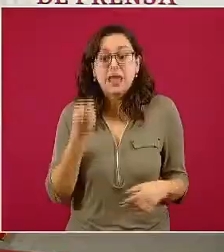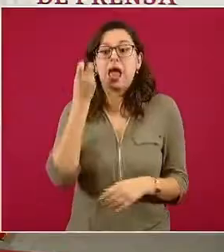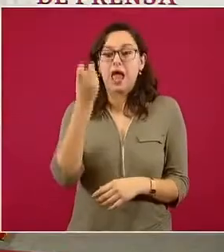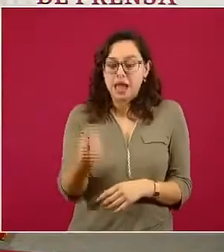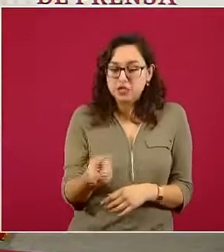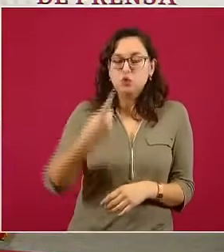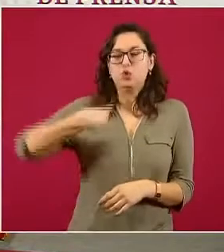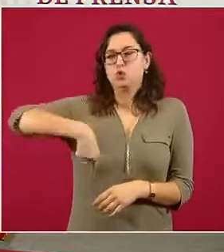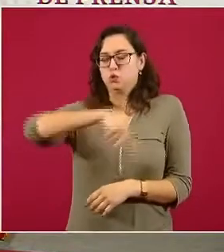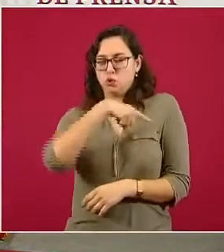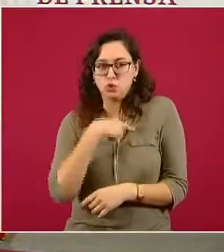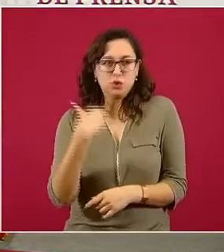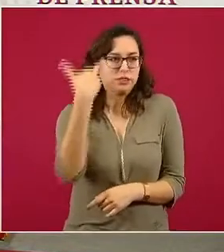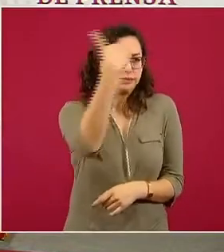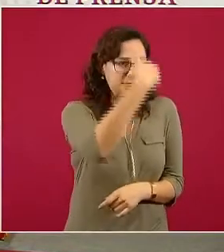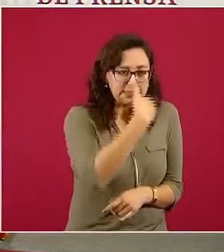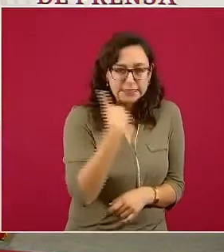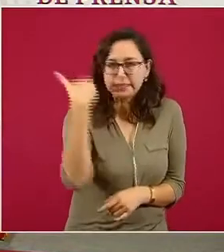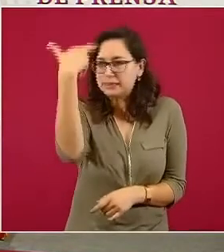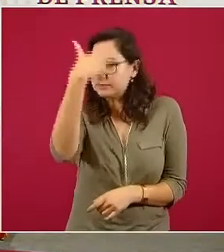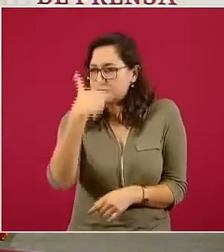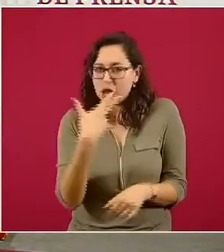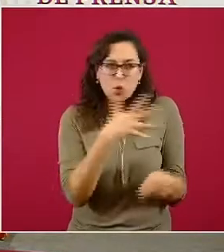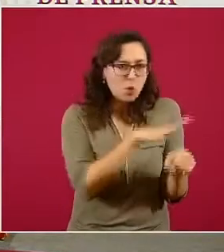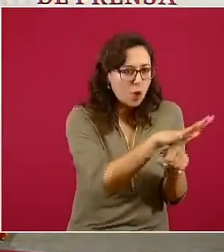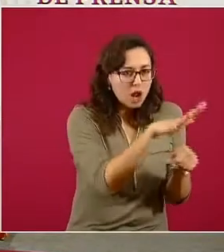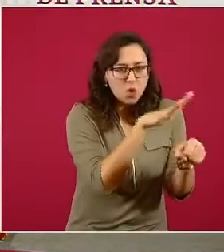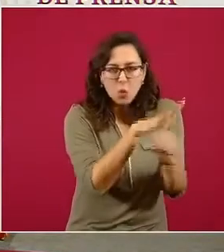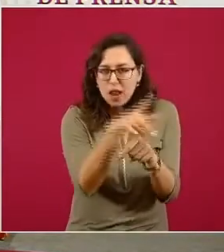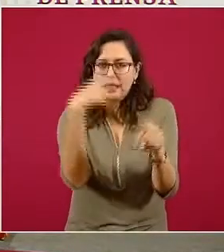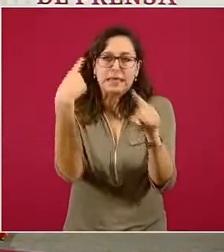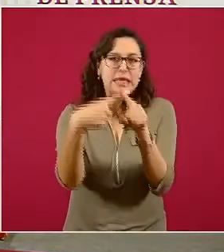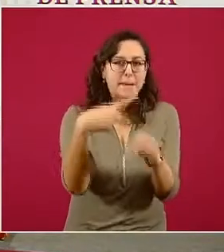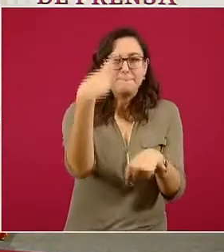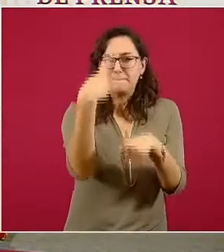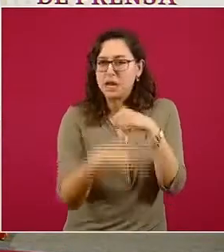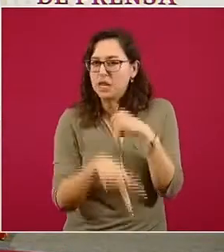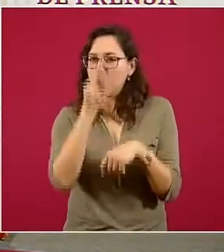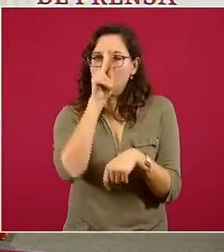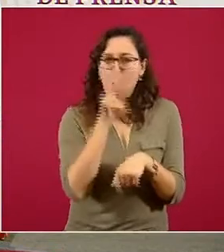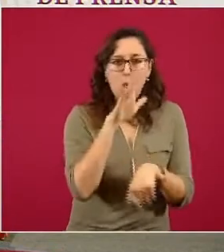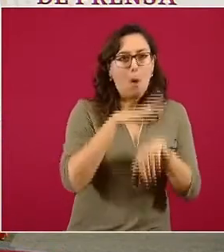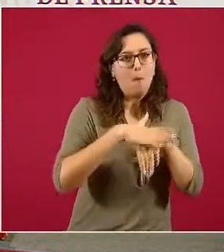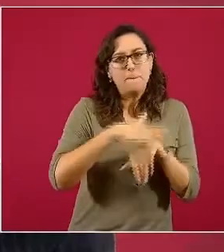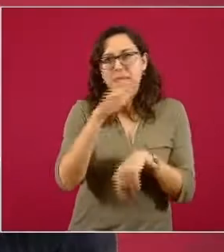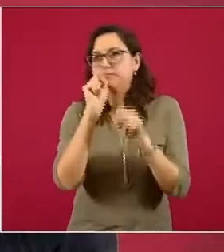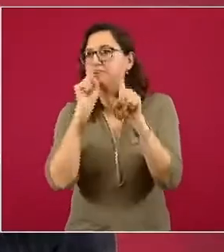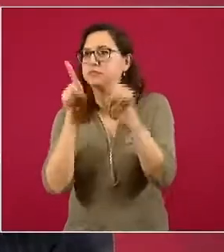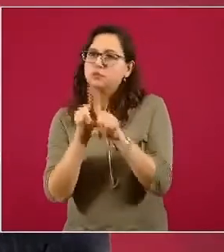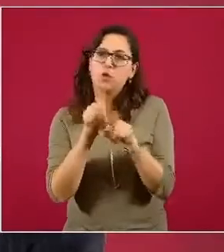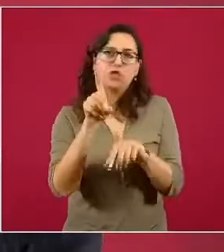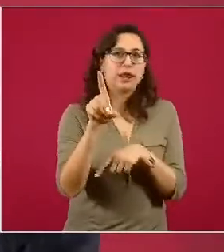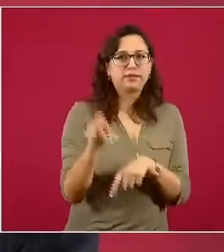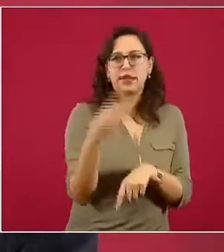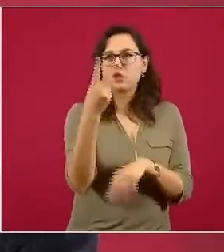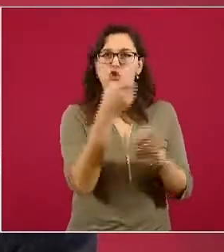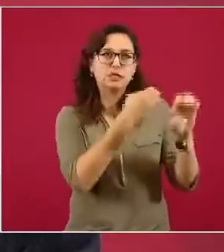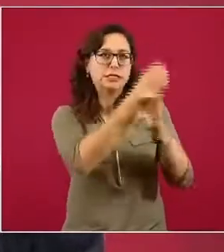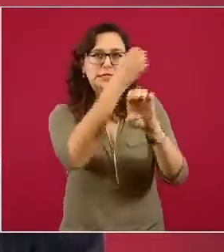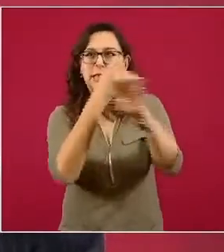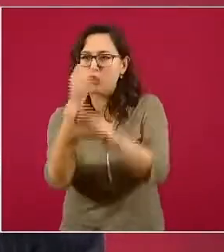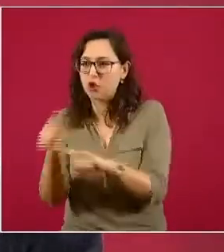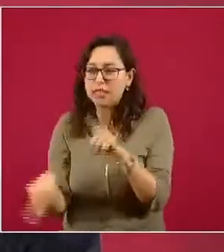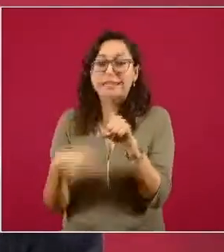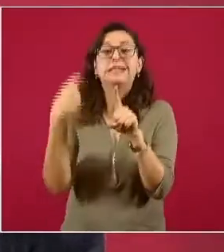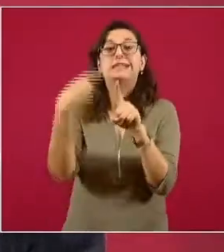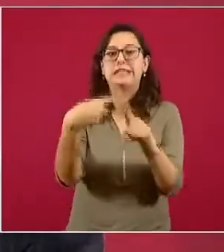por unidad y para cada una de las instituciones del sector y para los 32 sistemas estatales de salud, cuál es este